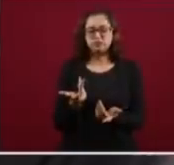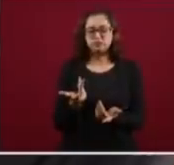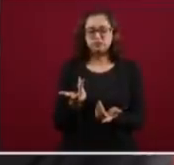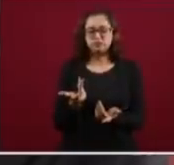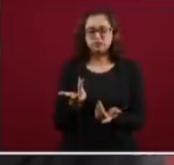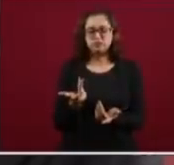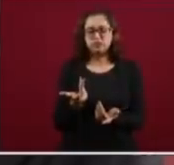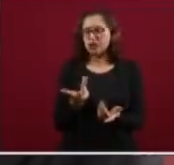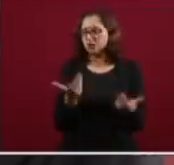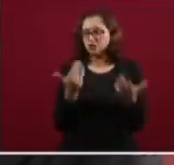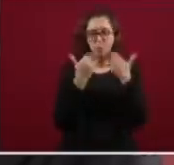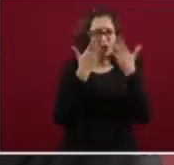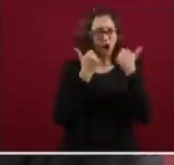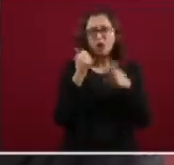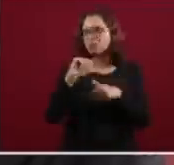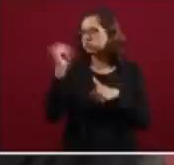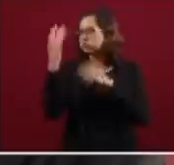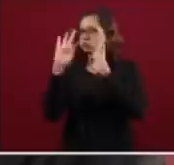la nada